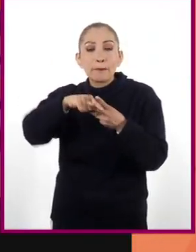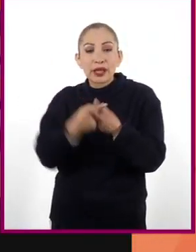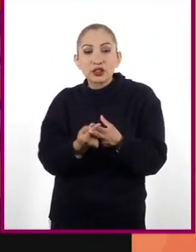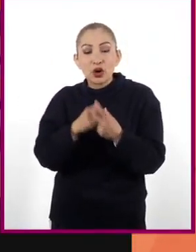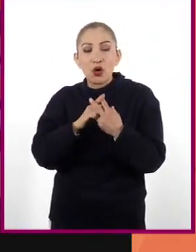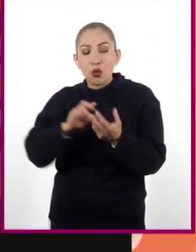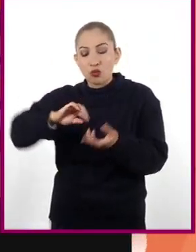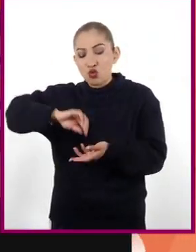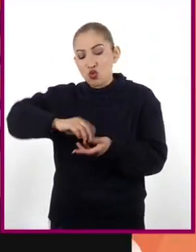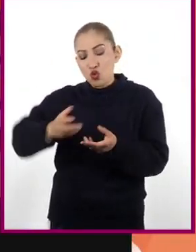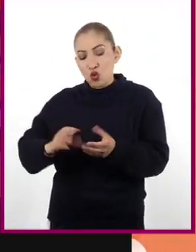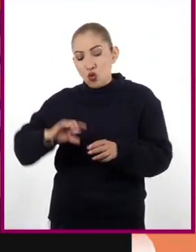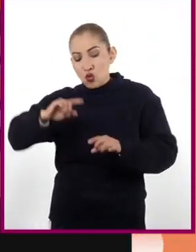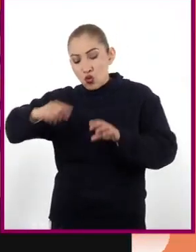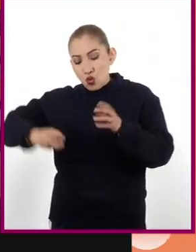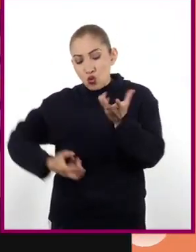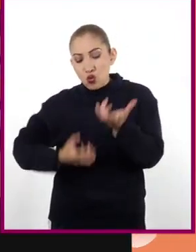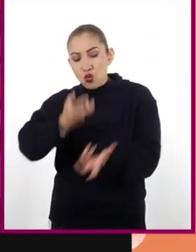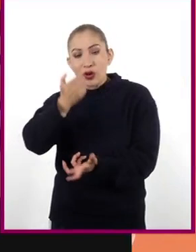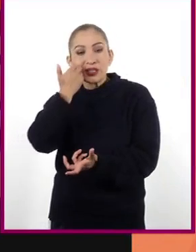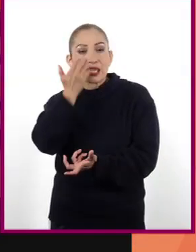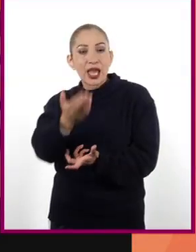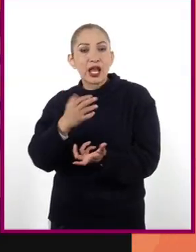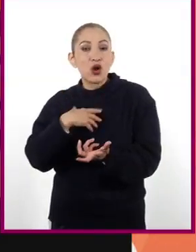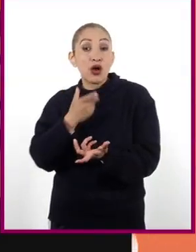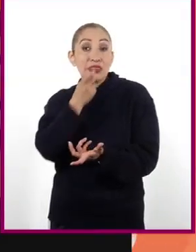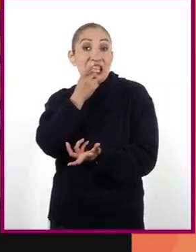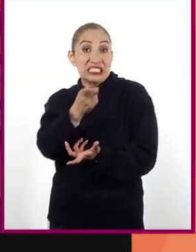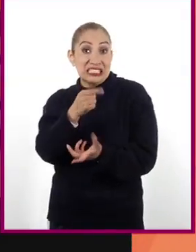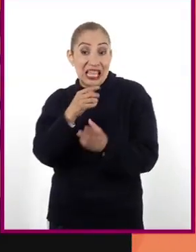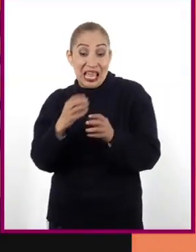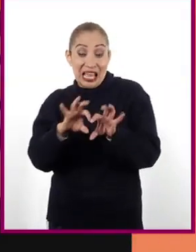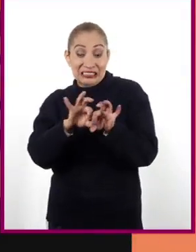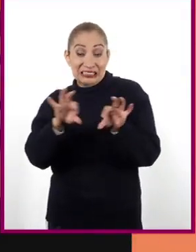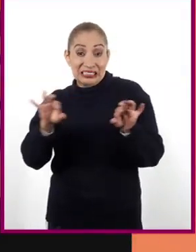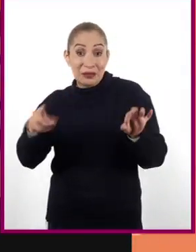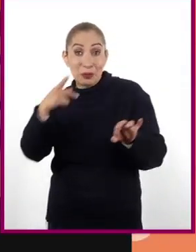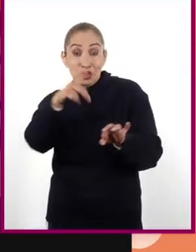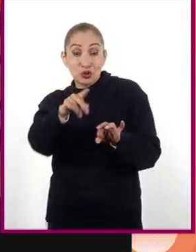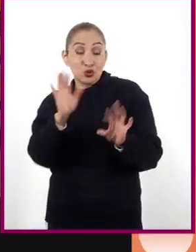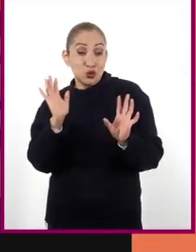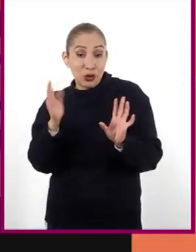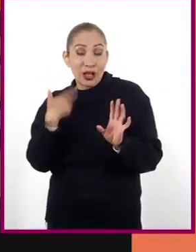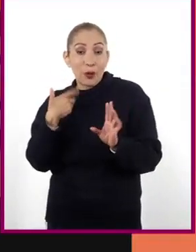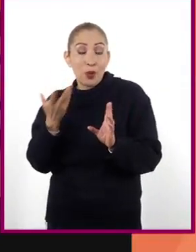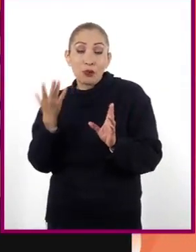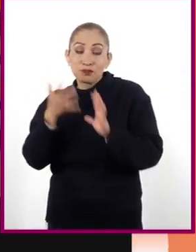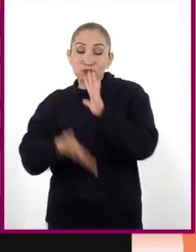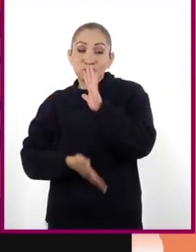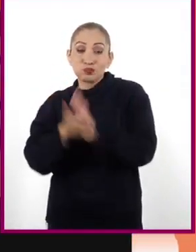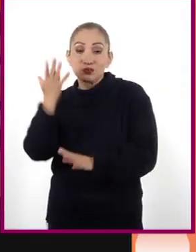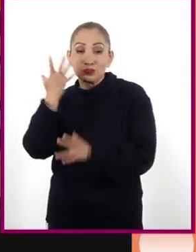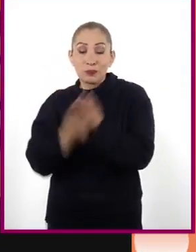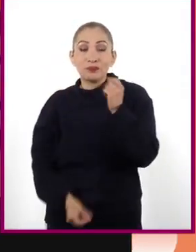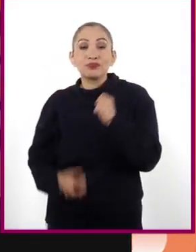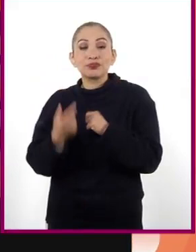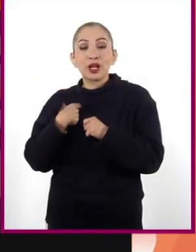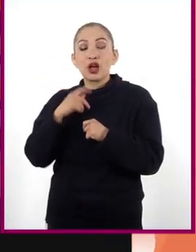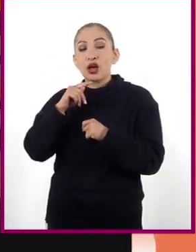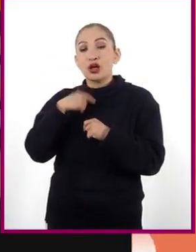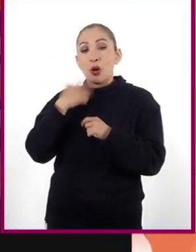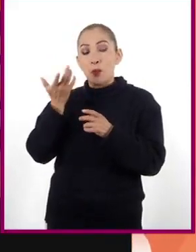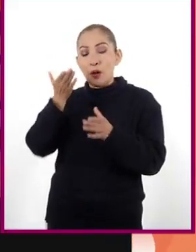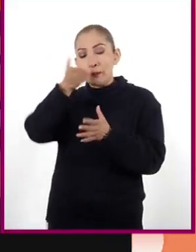a dar vueltas al fuego, queriendo asar al que, de ser cocido, por sus deméritos había escapado. Como tomase